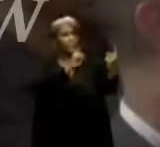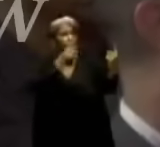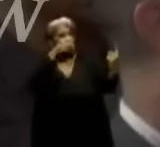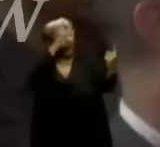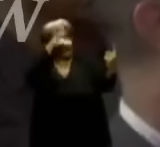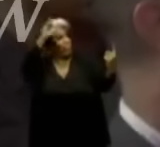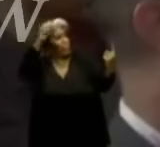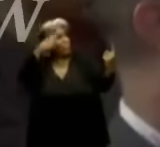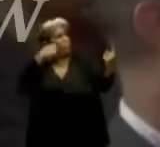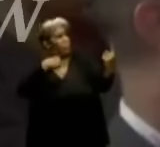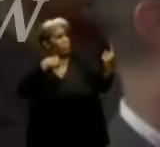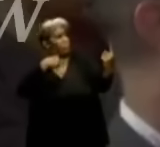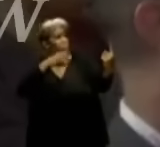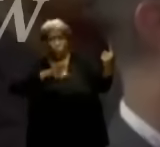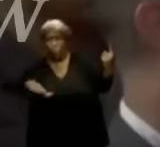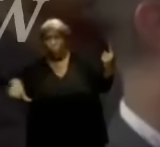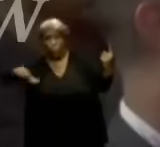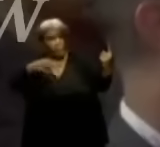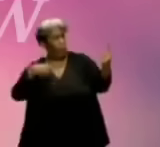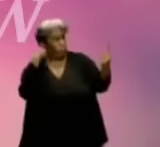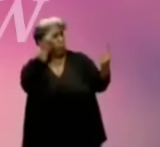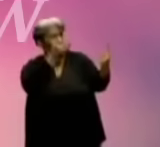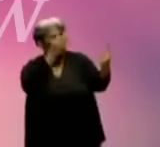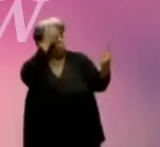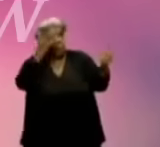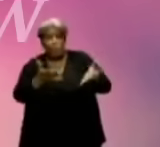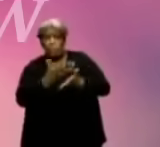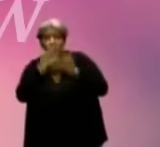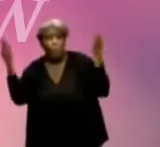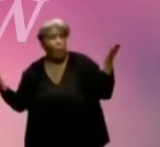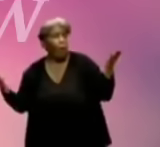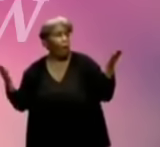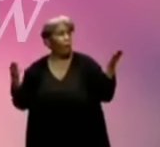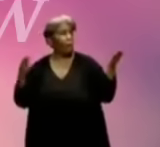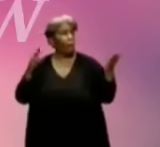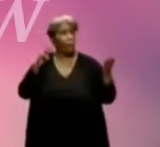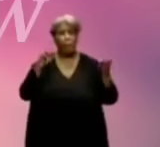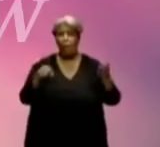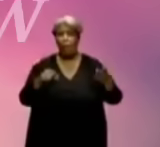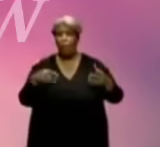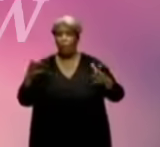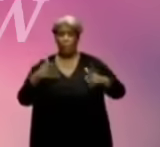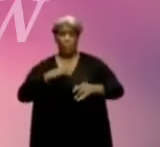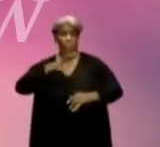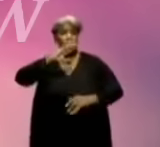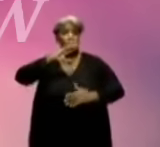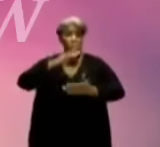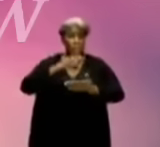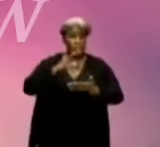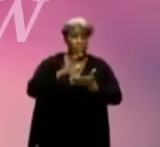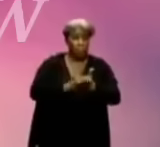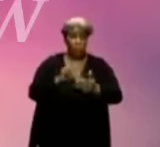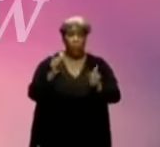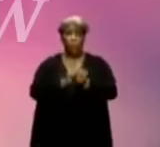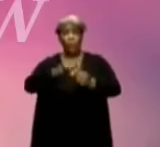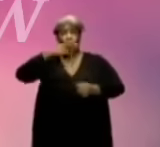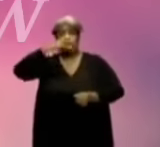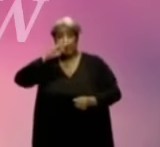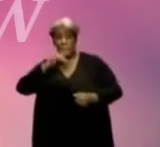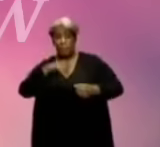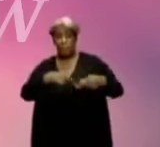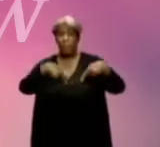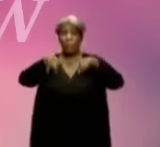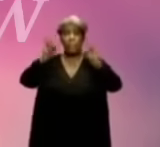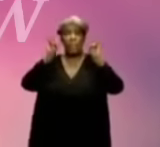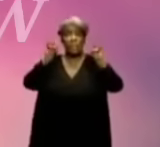terreno. Porque aquí no hay, pero tampoco lo hay en Mao y tenemos que mandarlo a Santiago. Yo tengo que mandar a mi esposa con mi niño a Santiago, allá